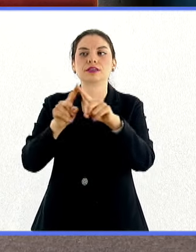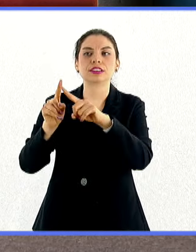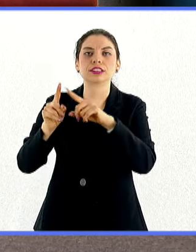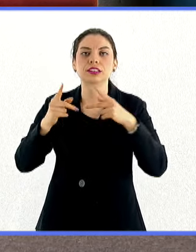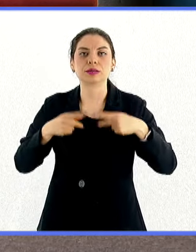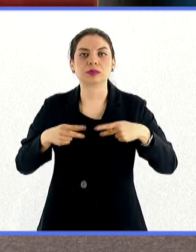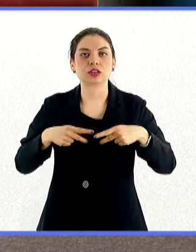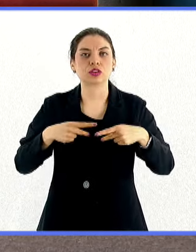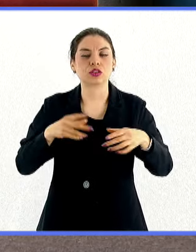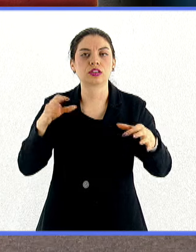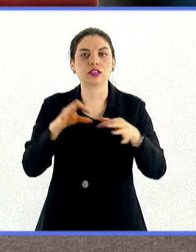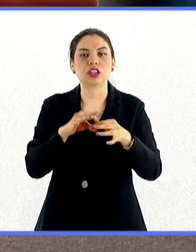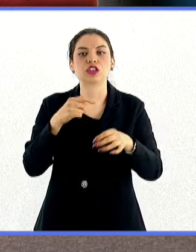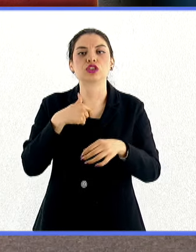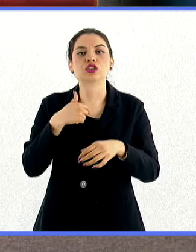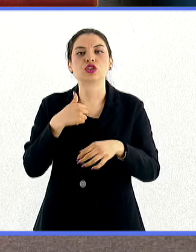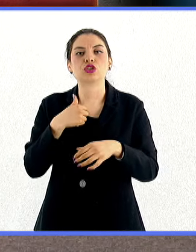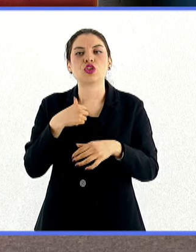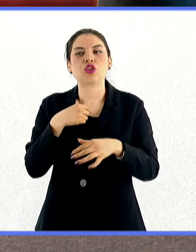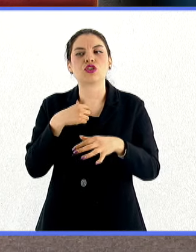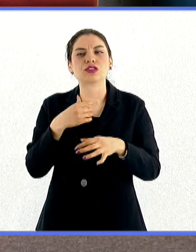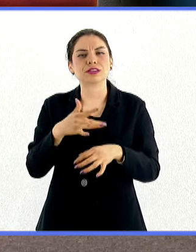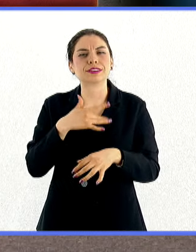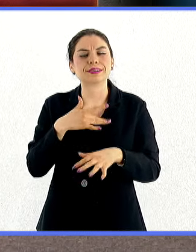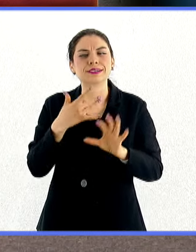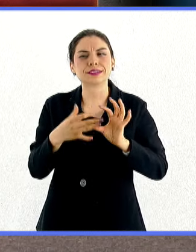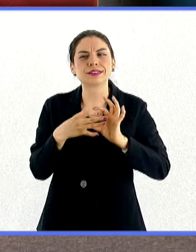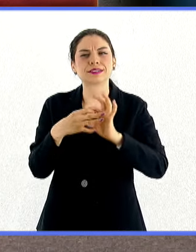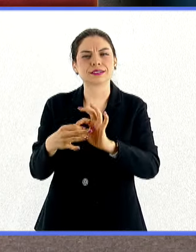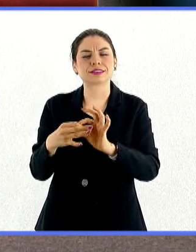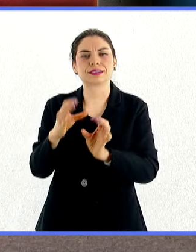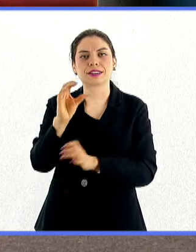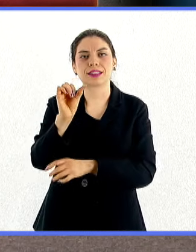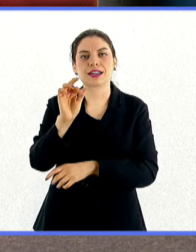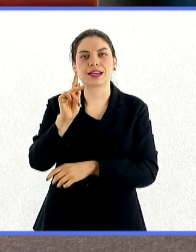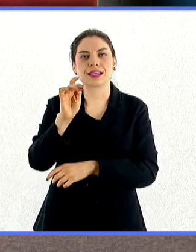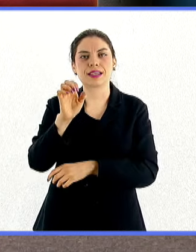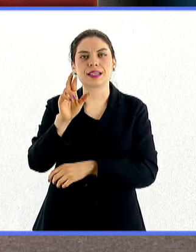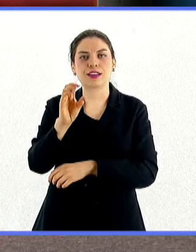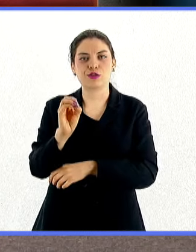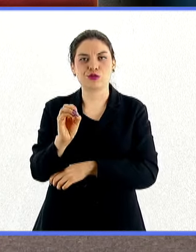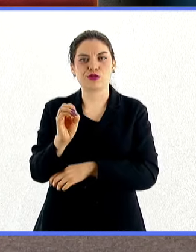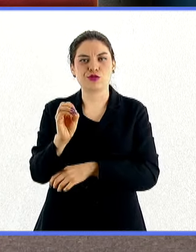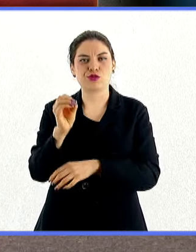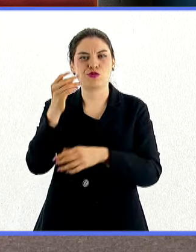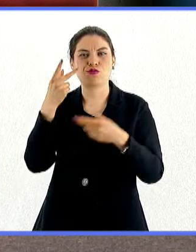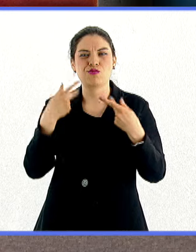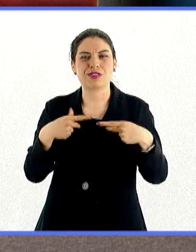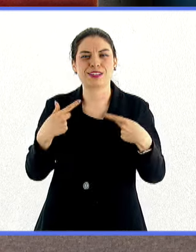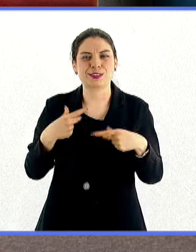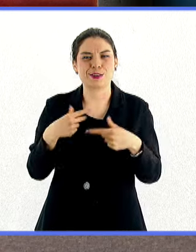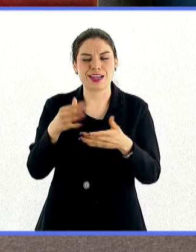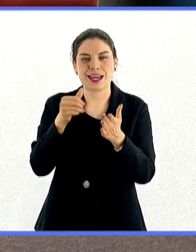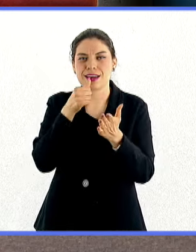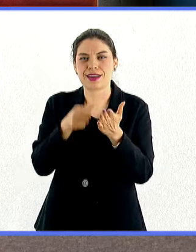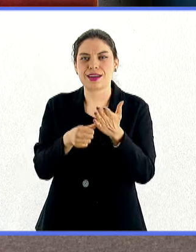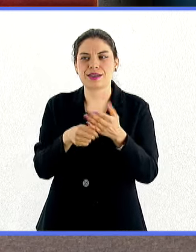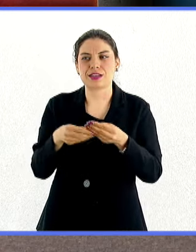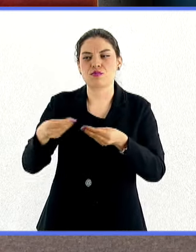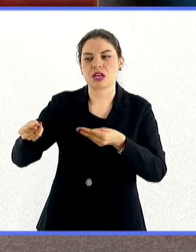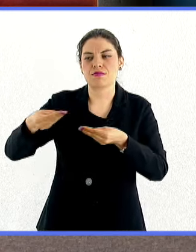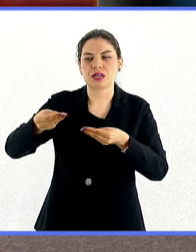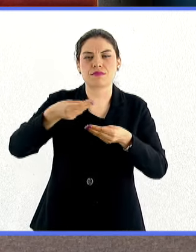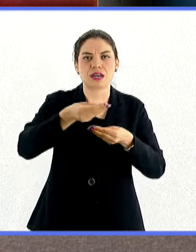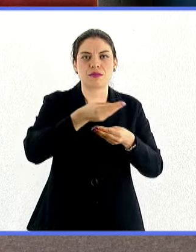me identifico con el cartero. Es decir, con el que lleva las cartas, no necesariamente con una de las voces dominantes,